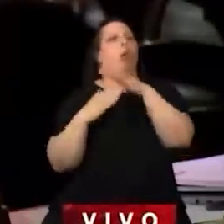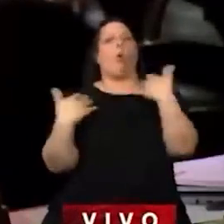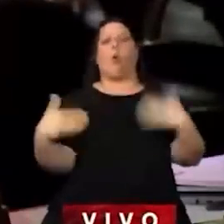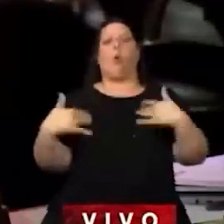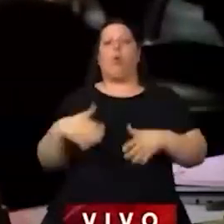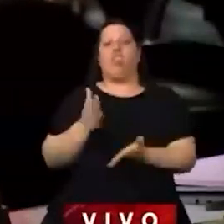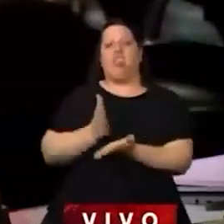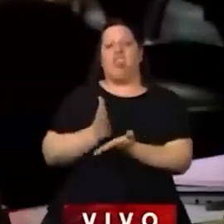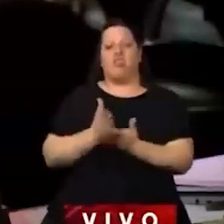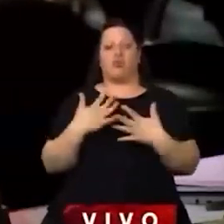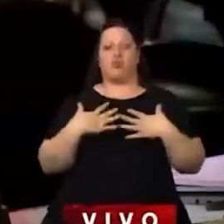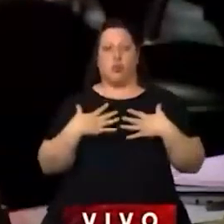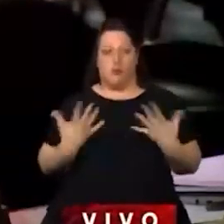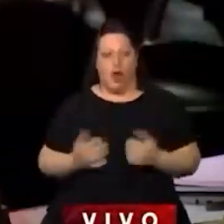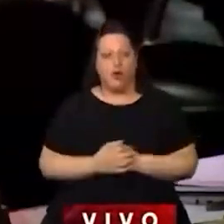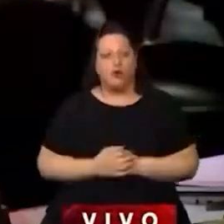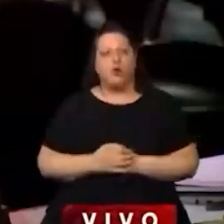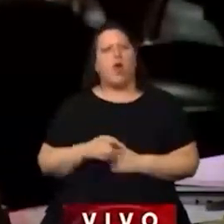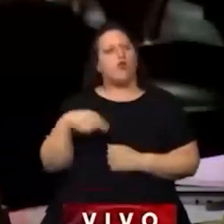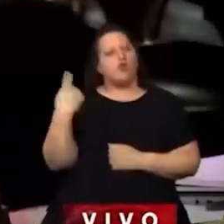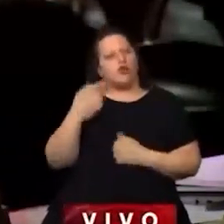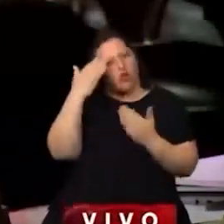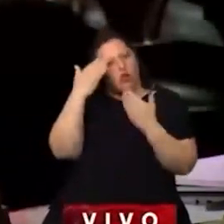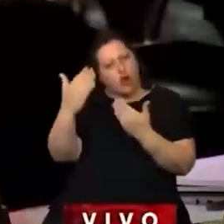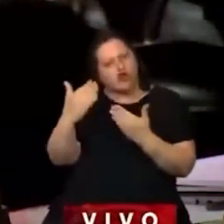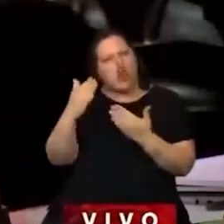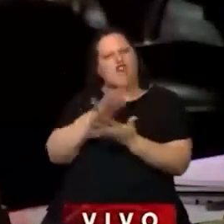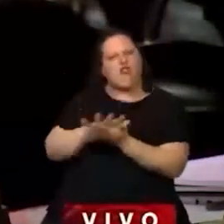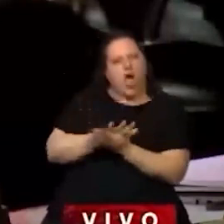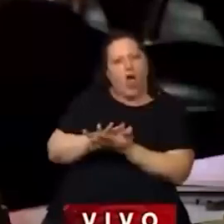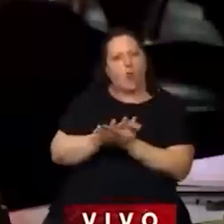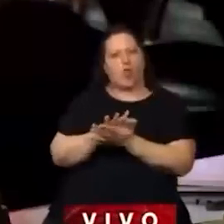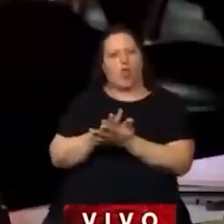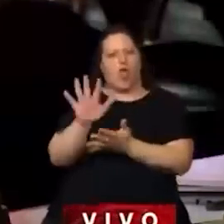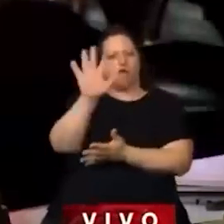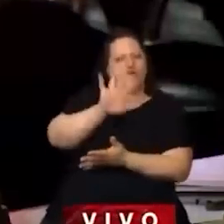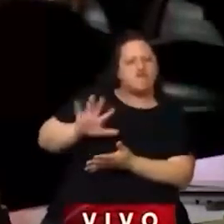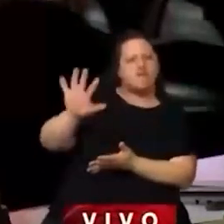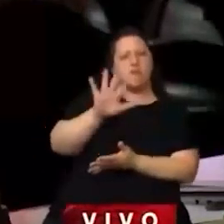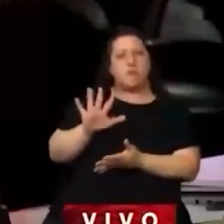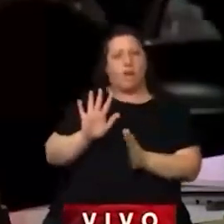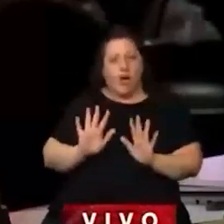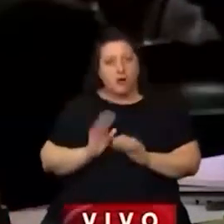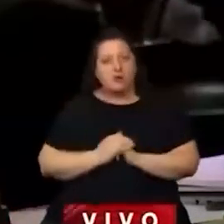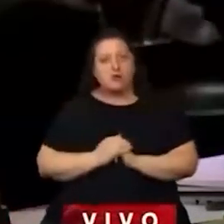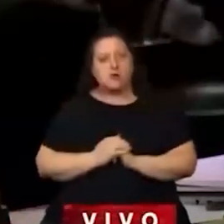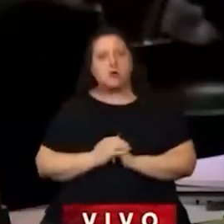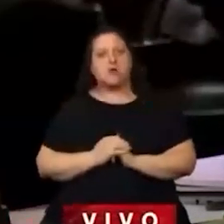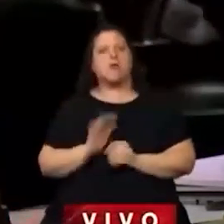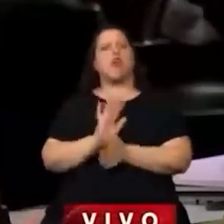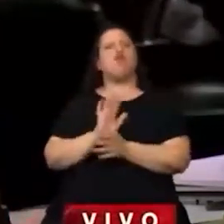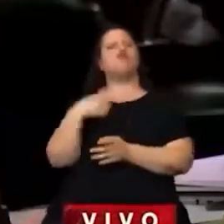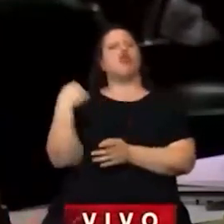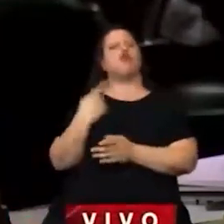¿vamos a honrar el fraude? ¿Vamos a honrar la corrupción? ¿Vamos a manejar a una persona que ha sido